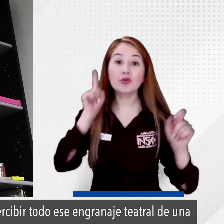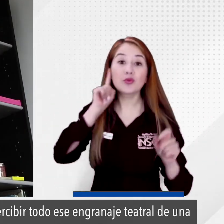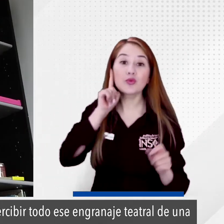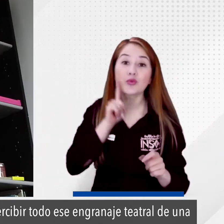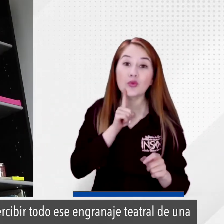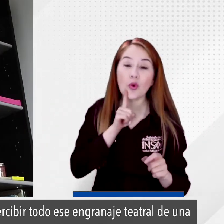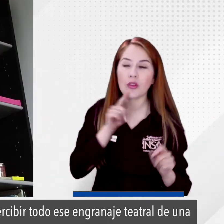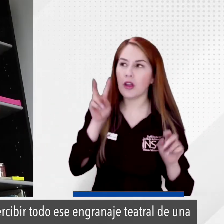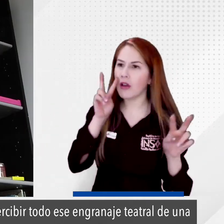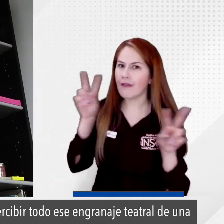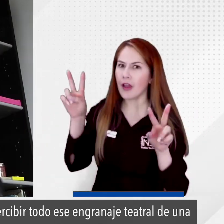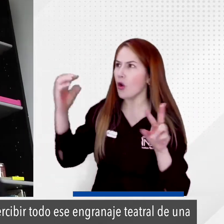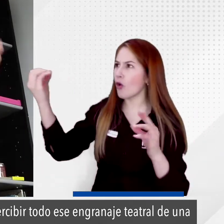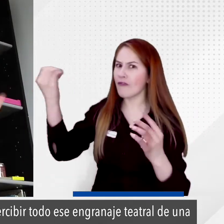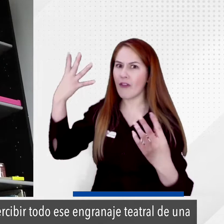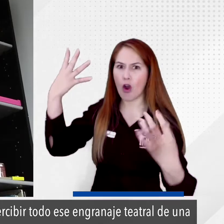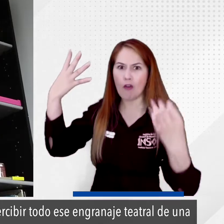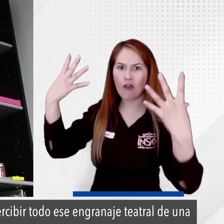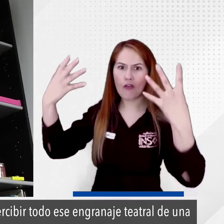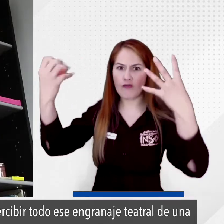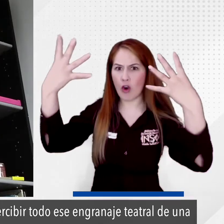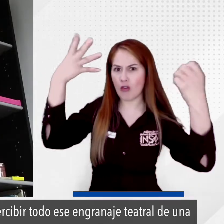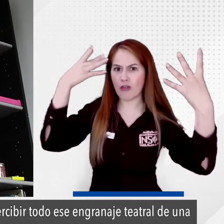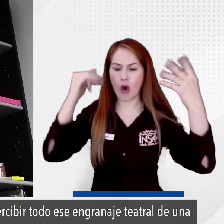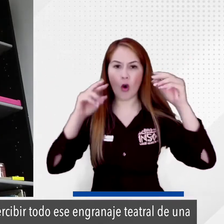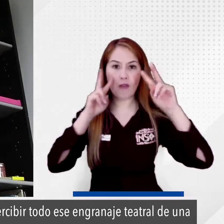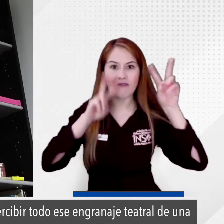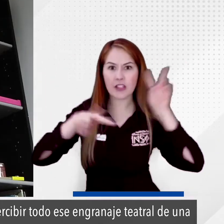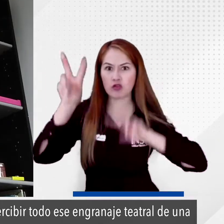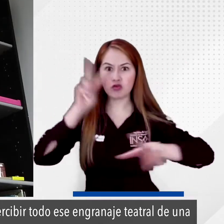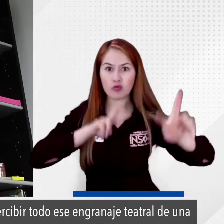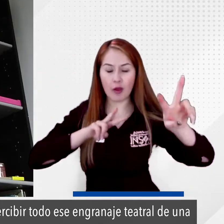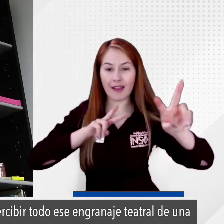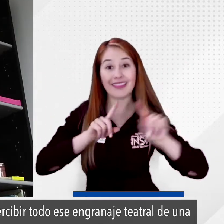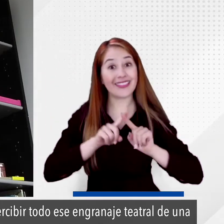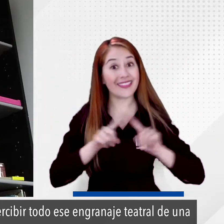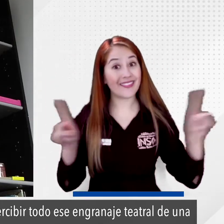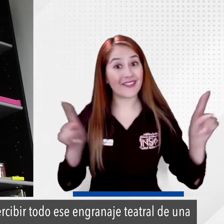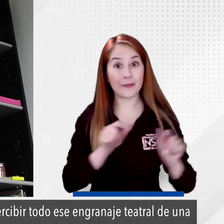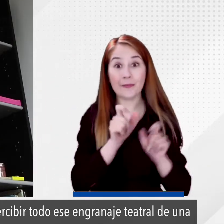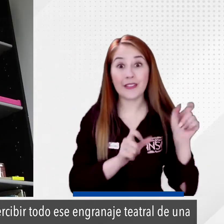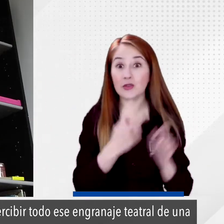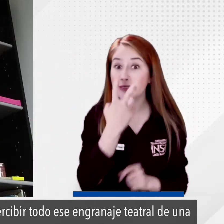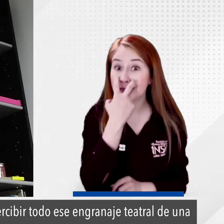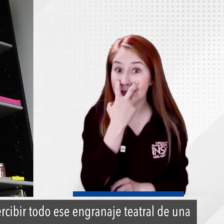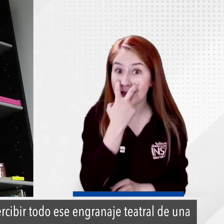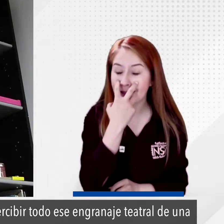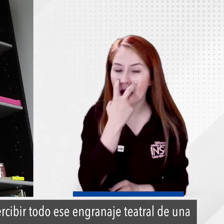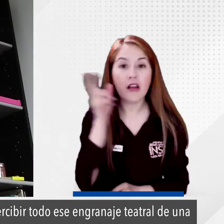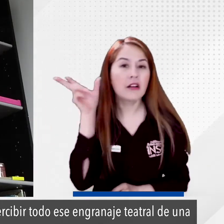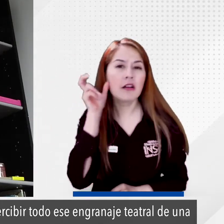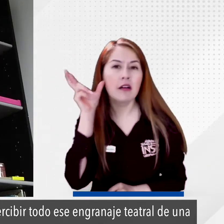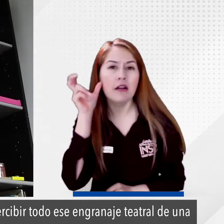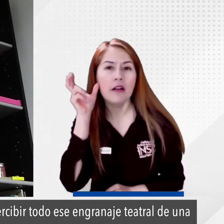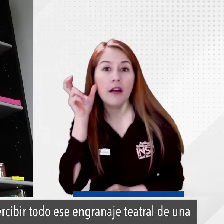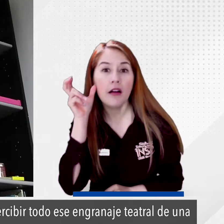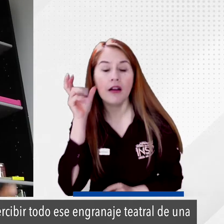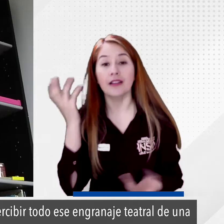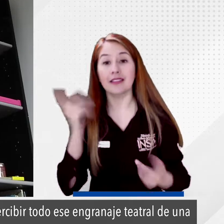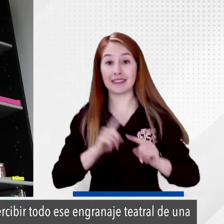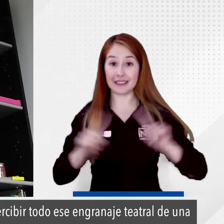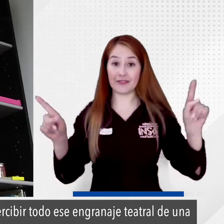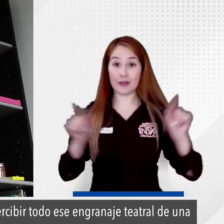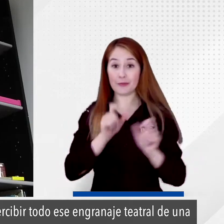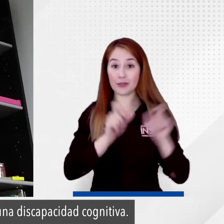percibir todo ese engranaje teatral de una manera muy diferente a una persona que no ve, ¿cierto? O a una